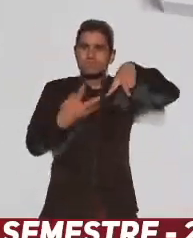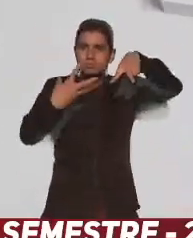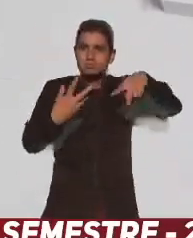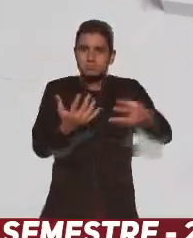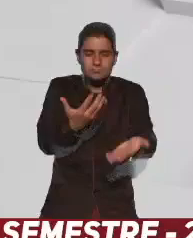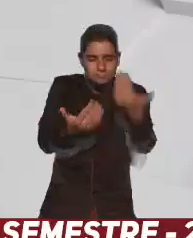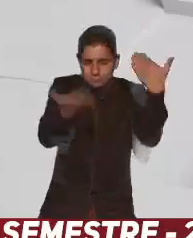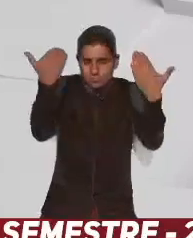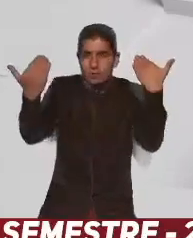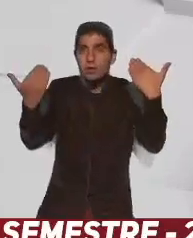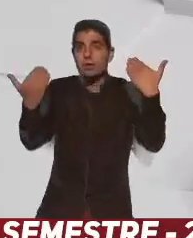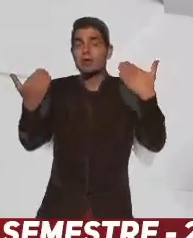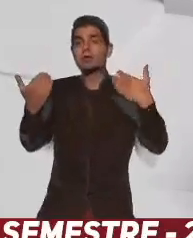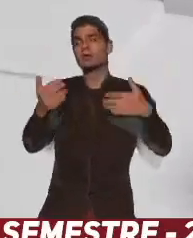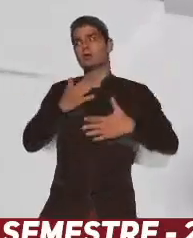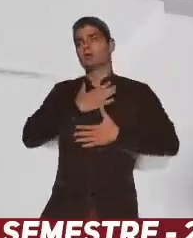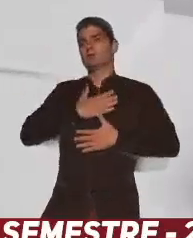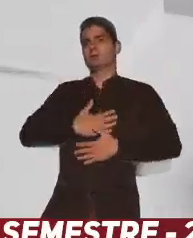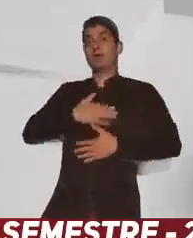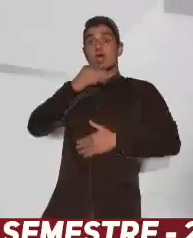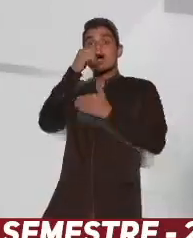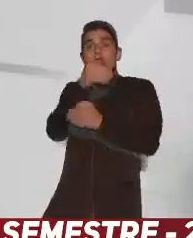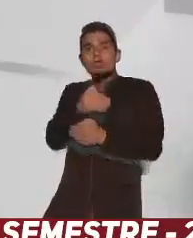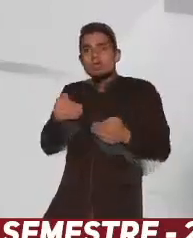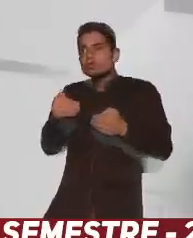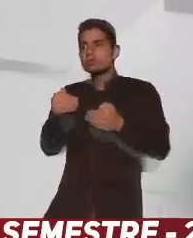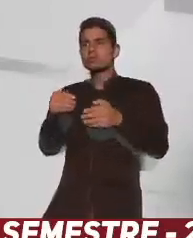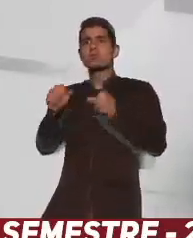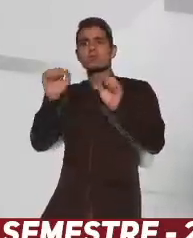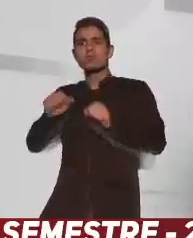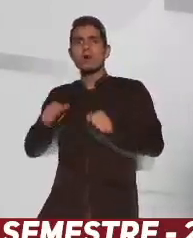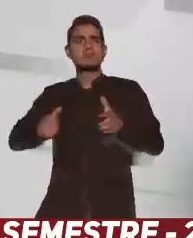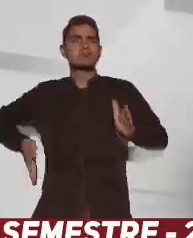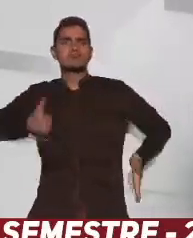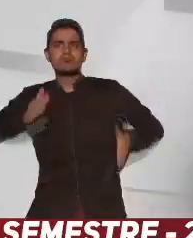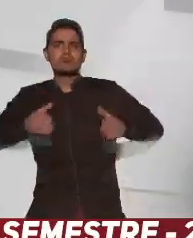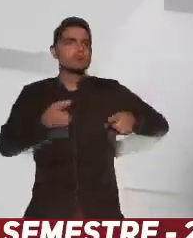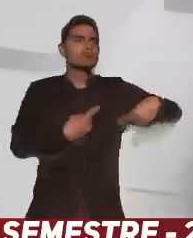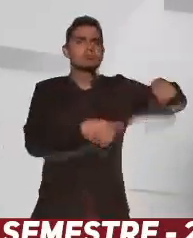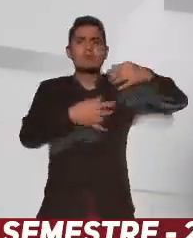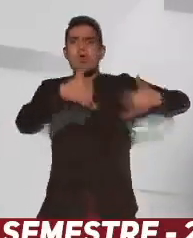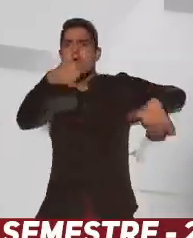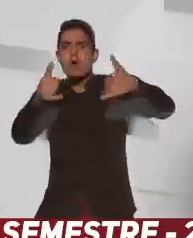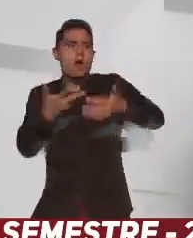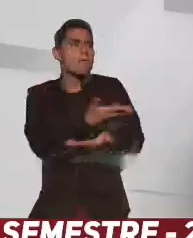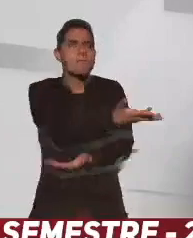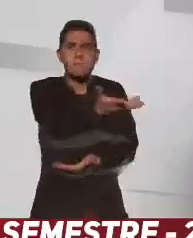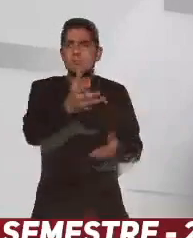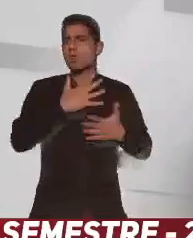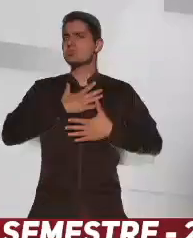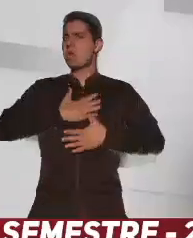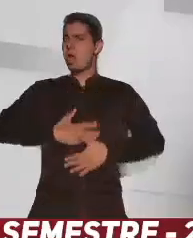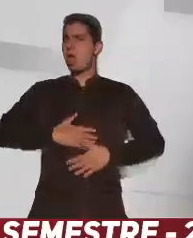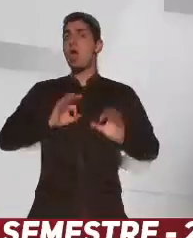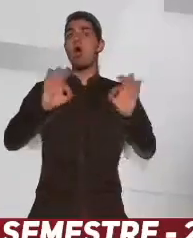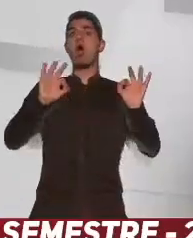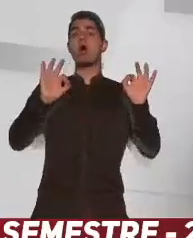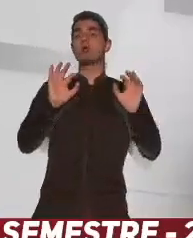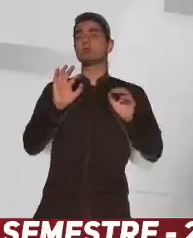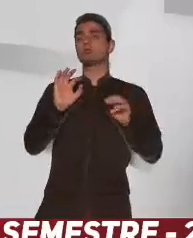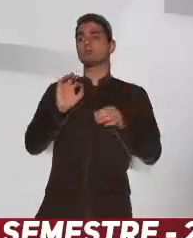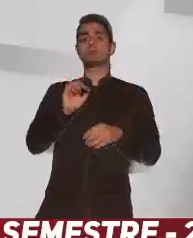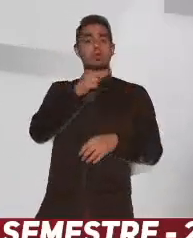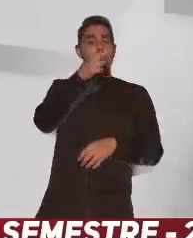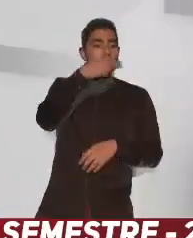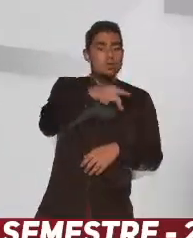correr por él tranquilos, que pueden ir a llevarle a sus papás, a